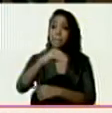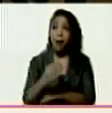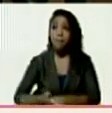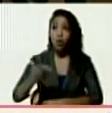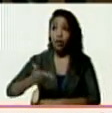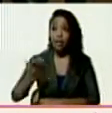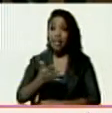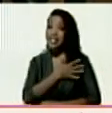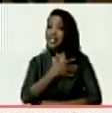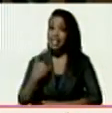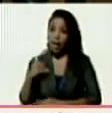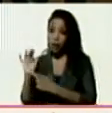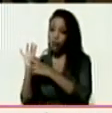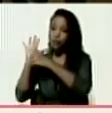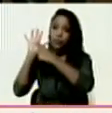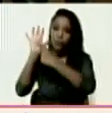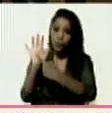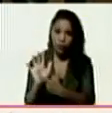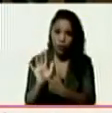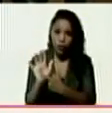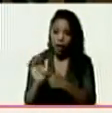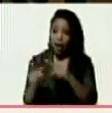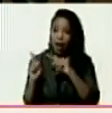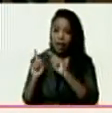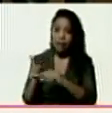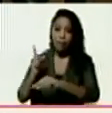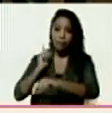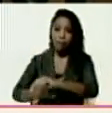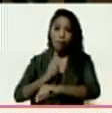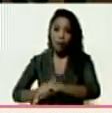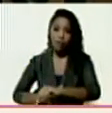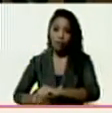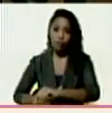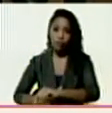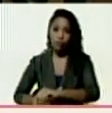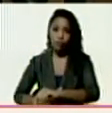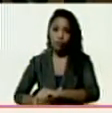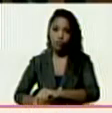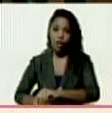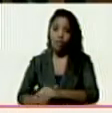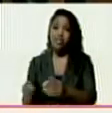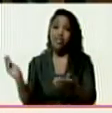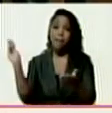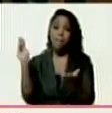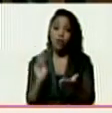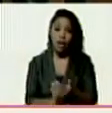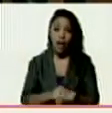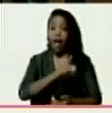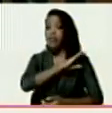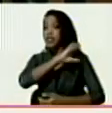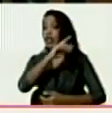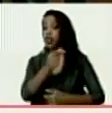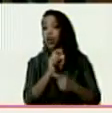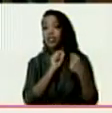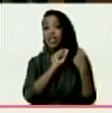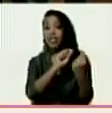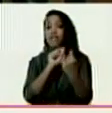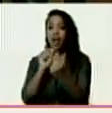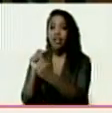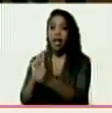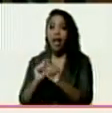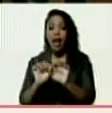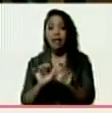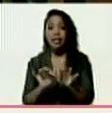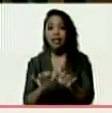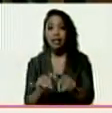quiero destacar es que al momento de designar el director de debates y la